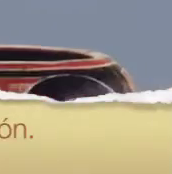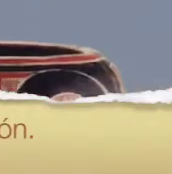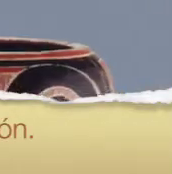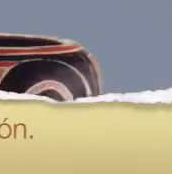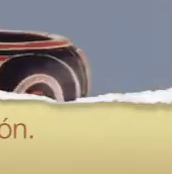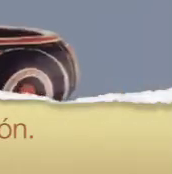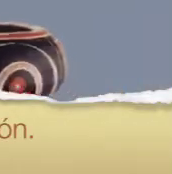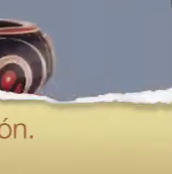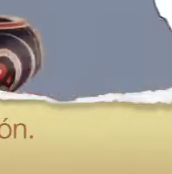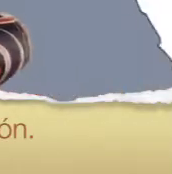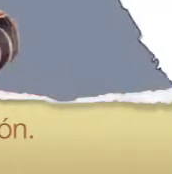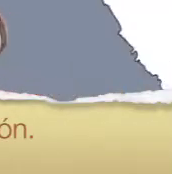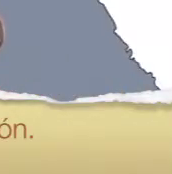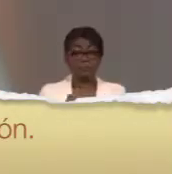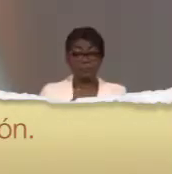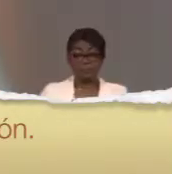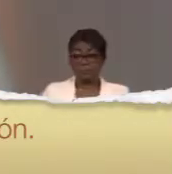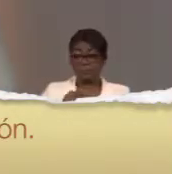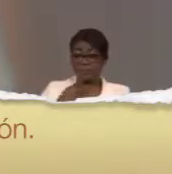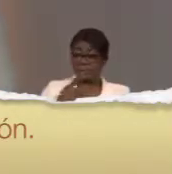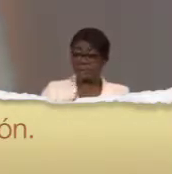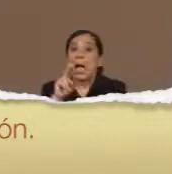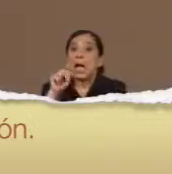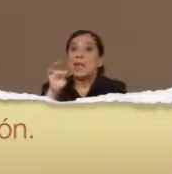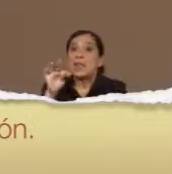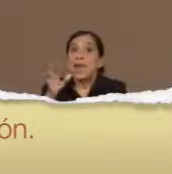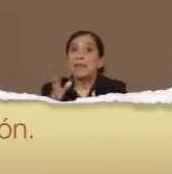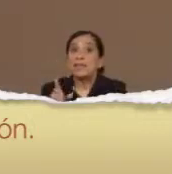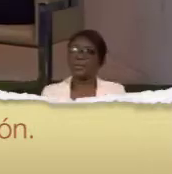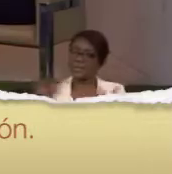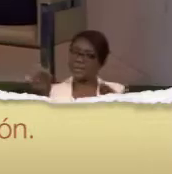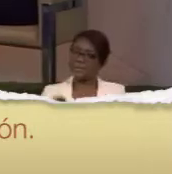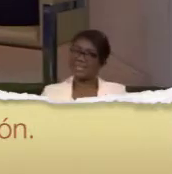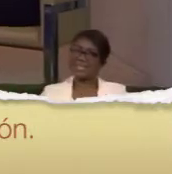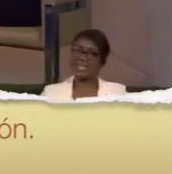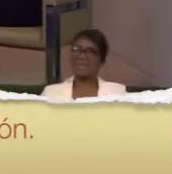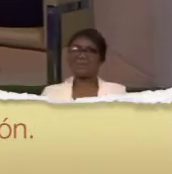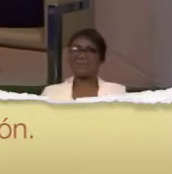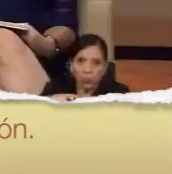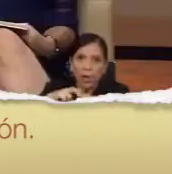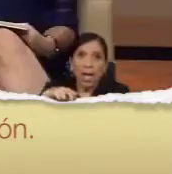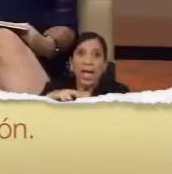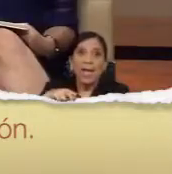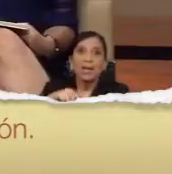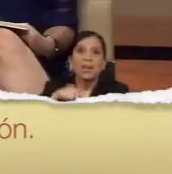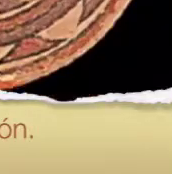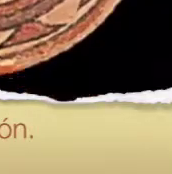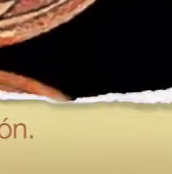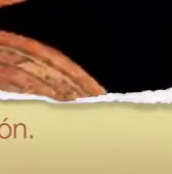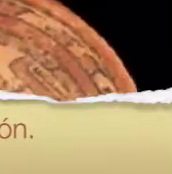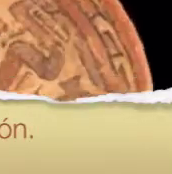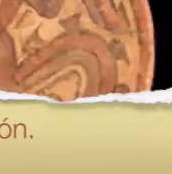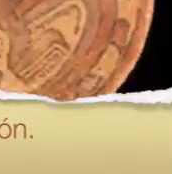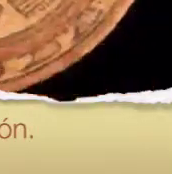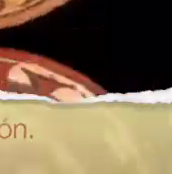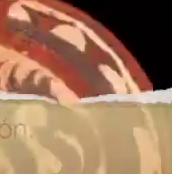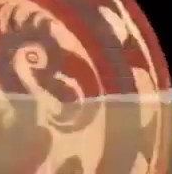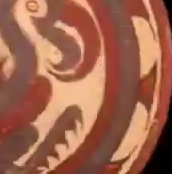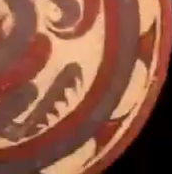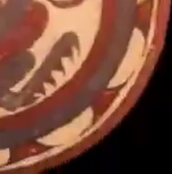mayo, desde las 7 de la noche, te presentamos un conversatorio donde expertos hablarán sobre el